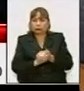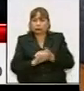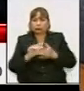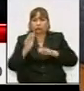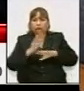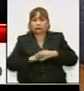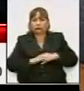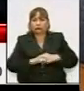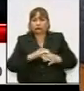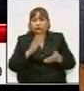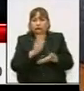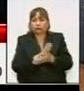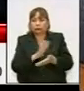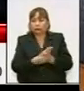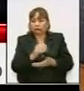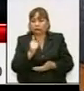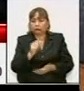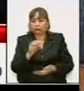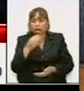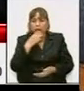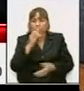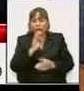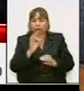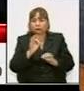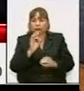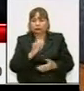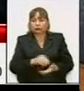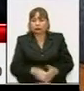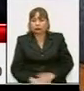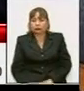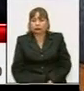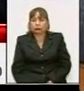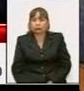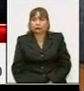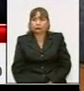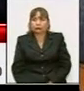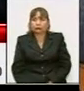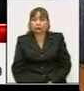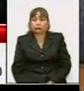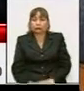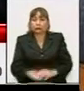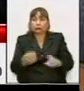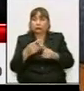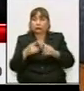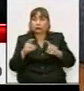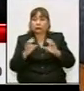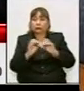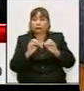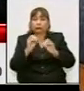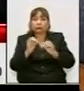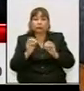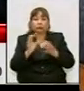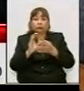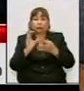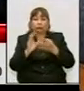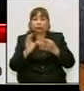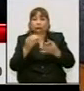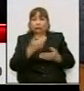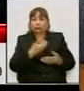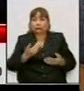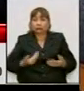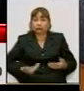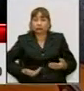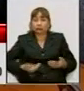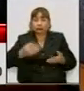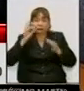responsabilidades civiles o administrativas? No. ¿Ninguna? No. Sin embargo, en el año 2004, la Contraloría General de la República realizó